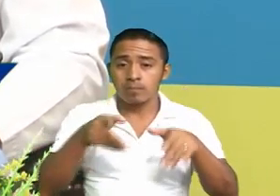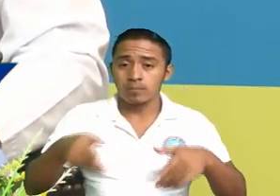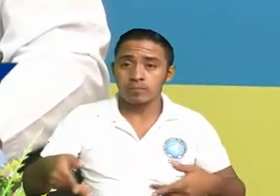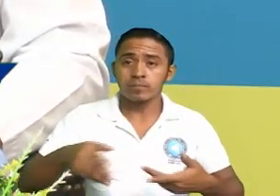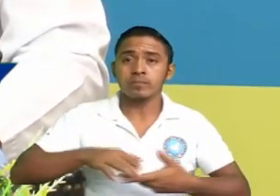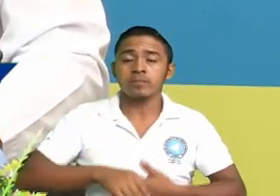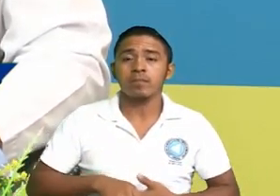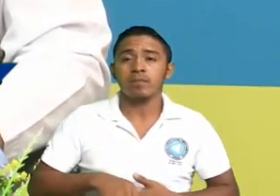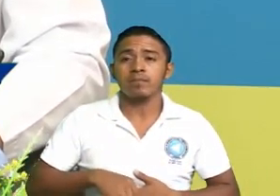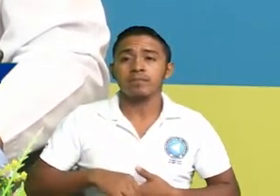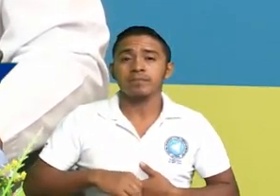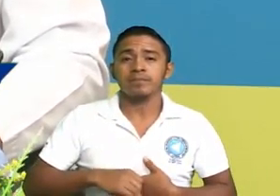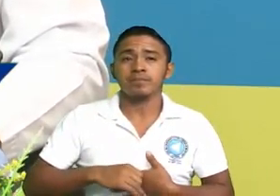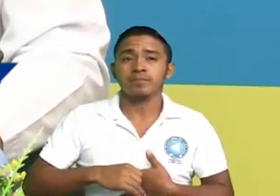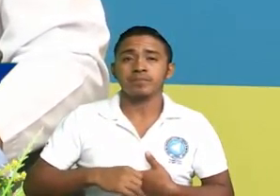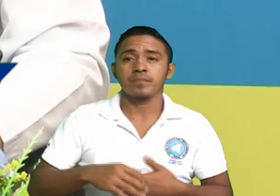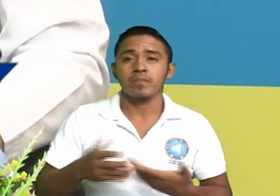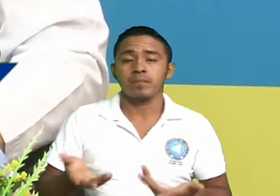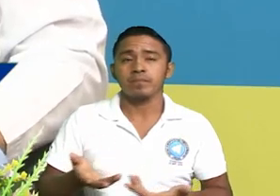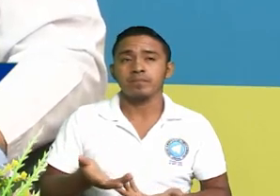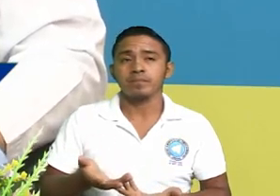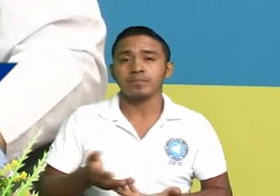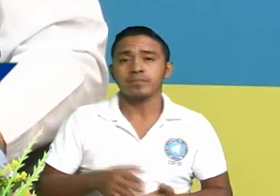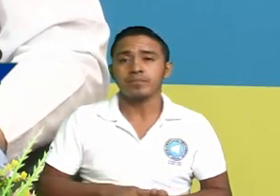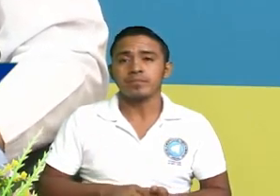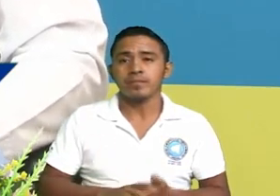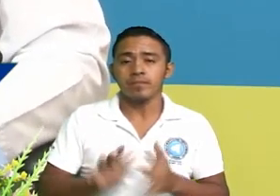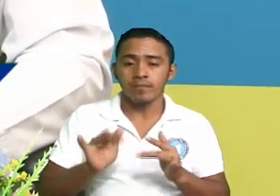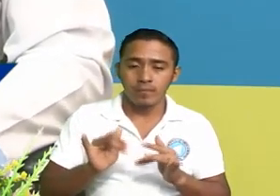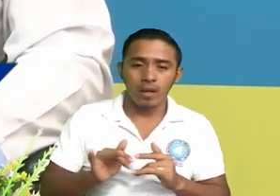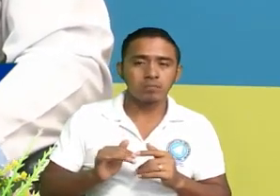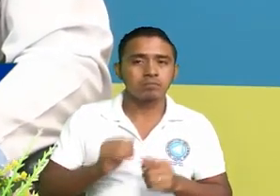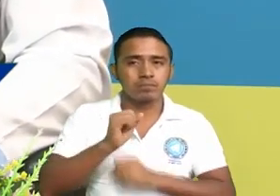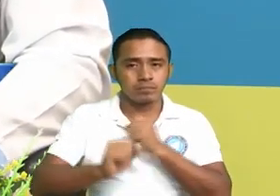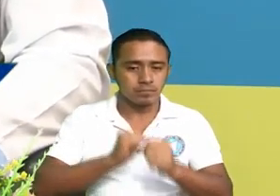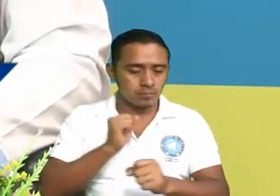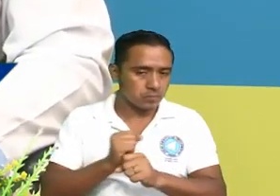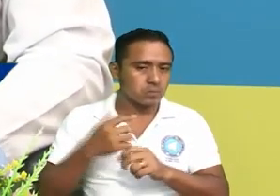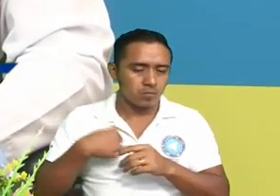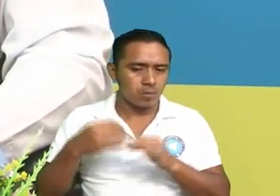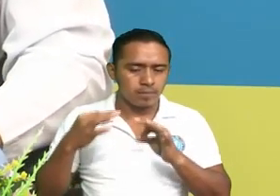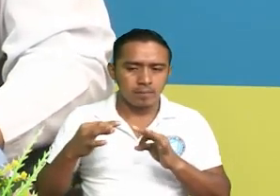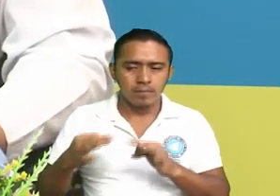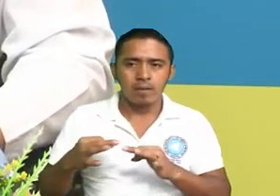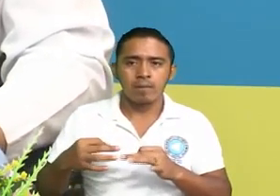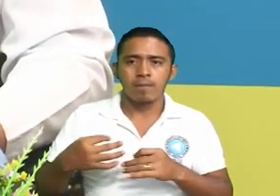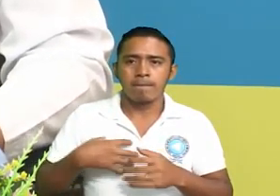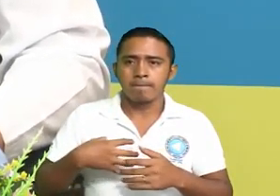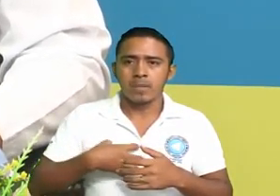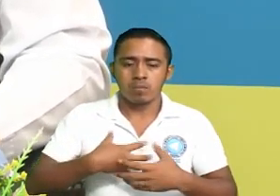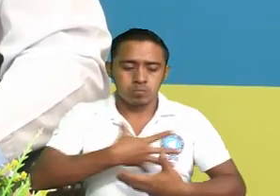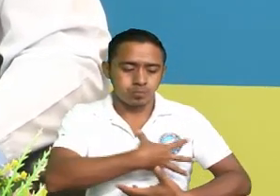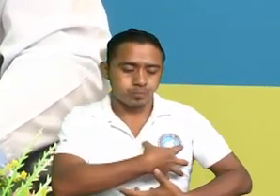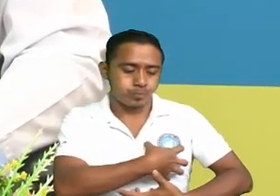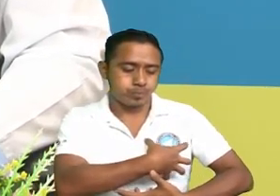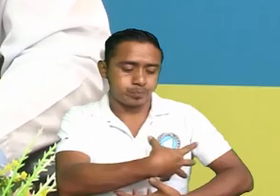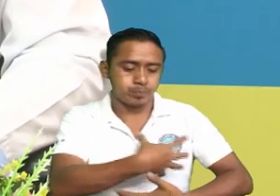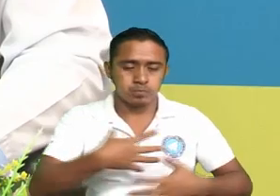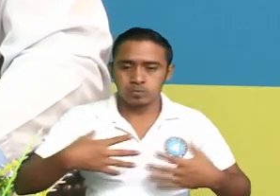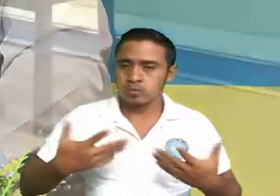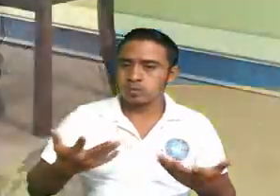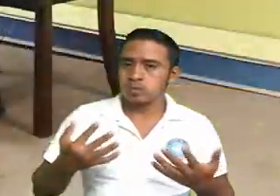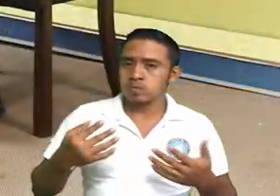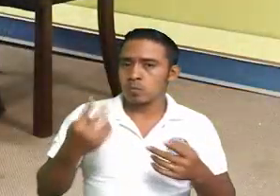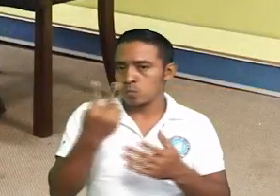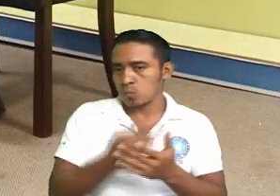la lactancia materna. Uno de los principales temores de toda mamá es si va a poder dar o no lactancia materna. Quiero que